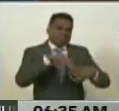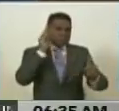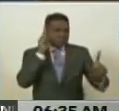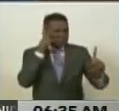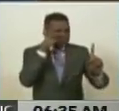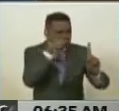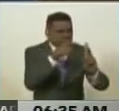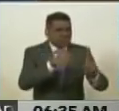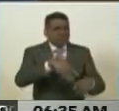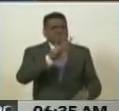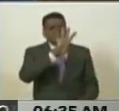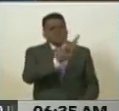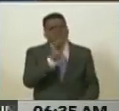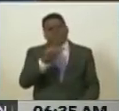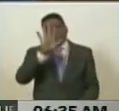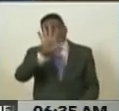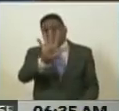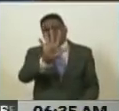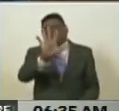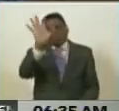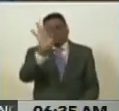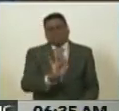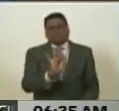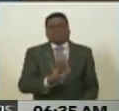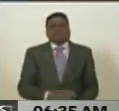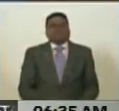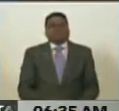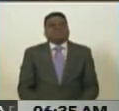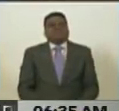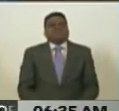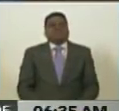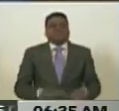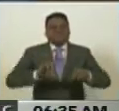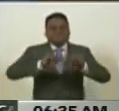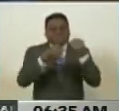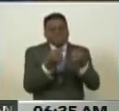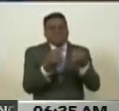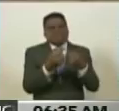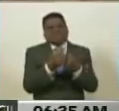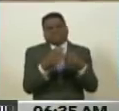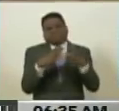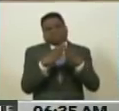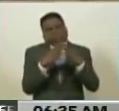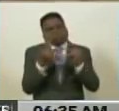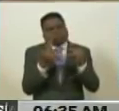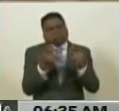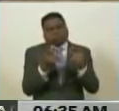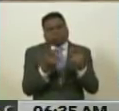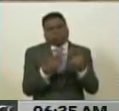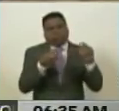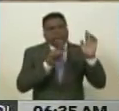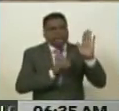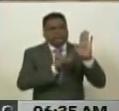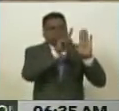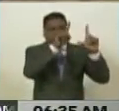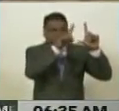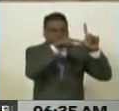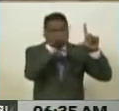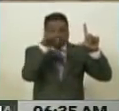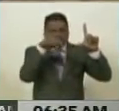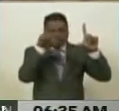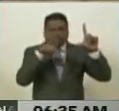empleo a 4.5%, lo que significa como romper el piso de eh los propios récords de